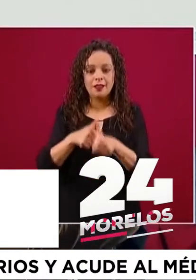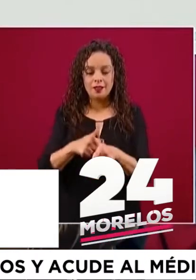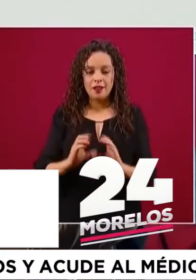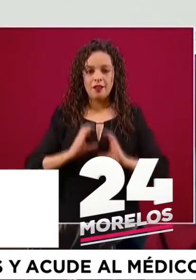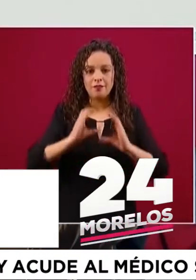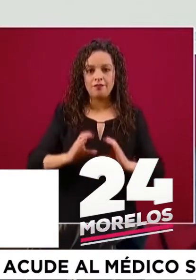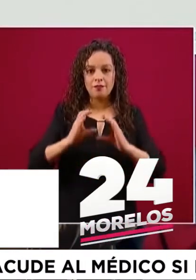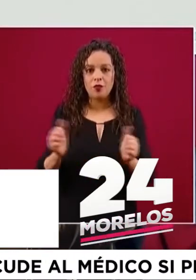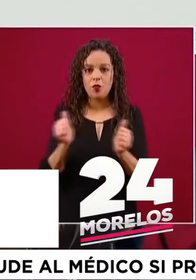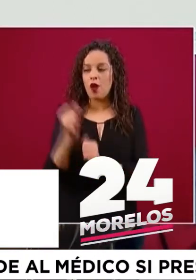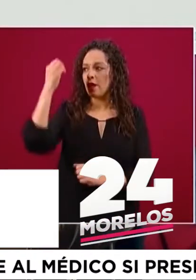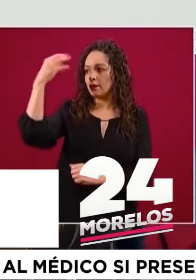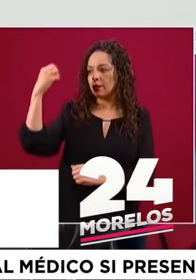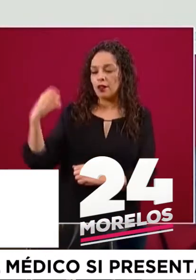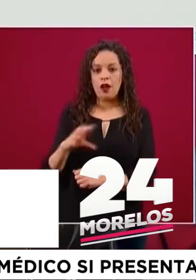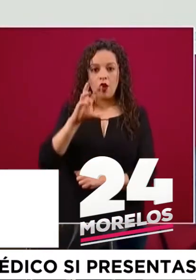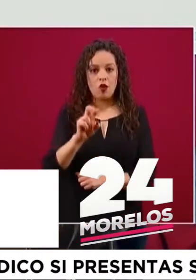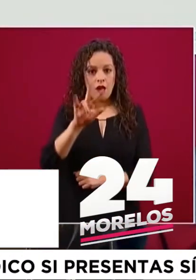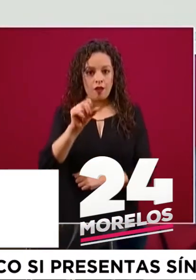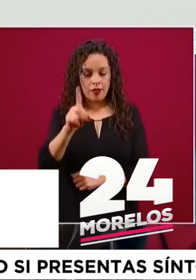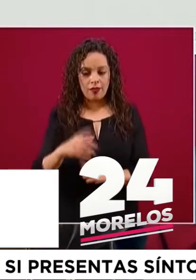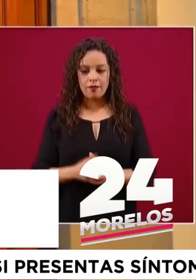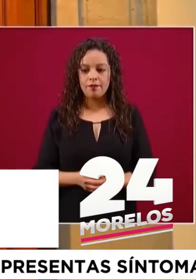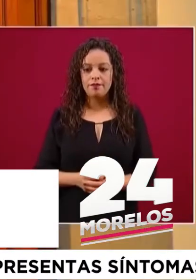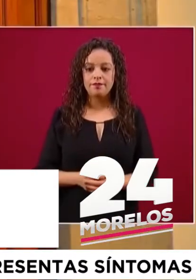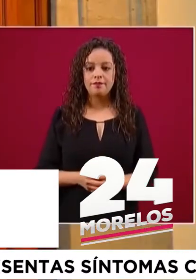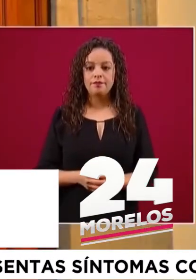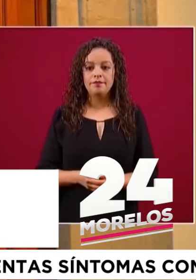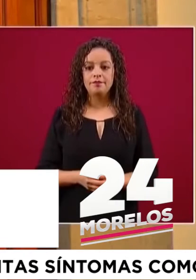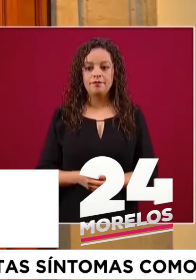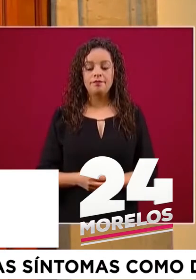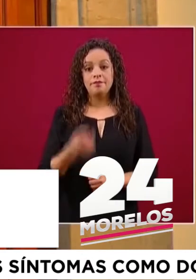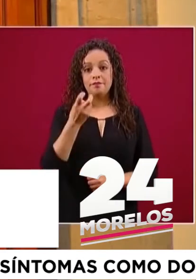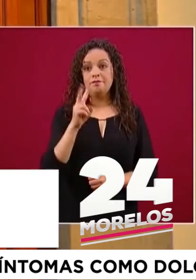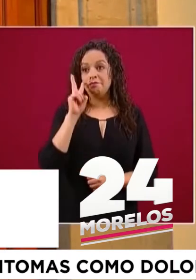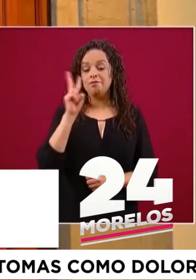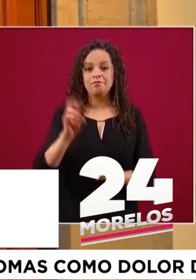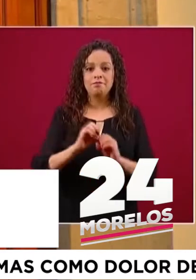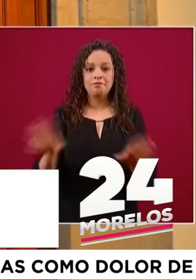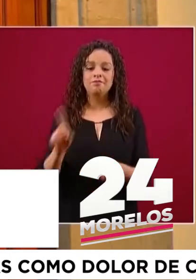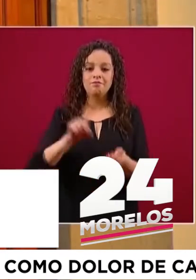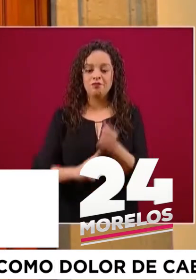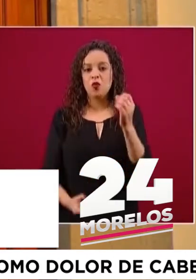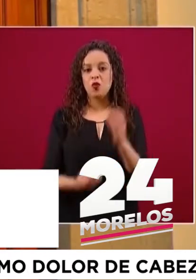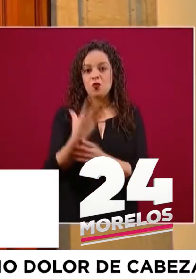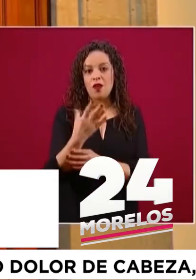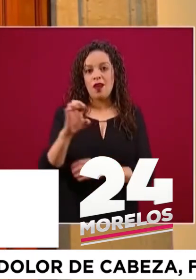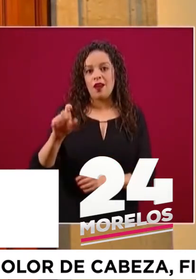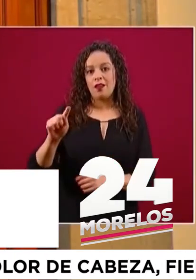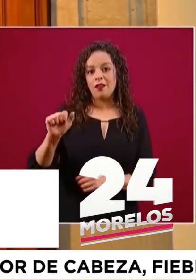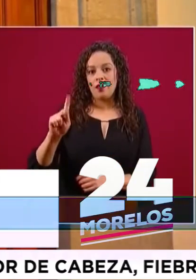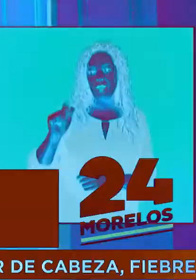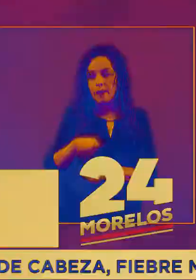aumentaron 5.681 nuevos contagios. Esto equivale al 2.5% de incremento en comparación con el